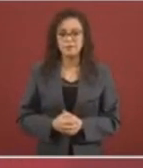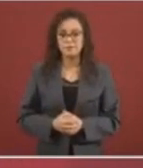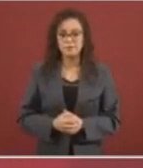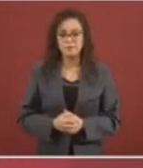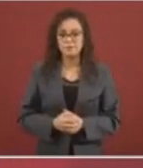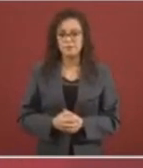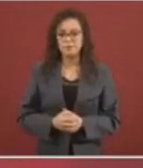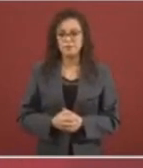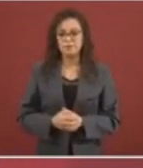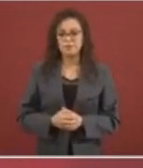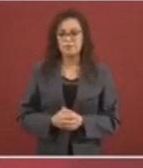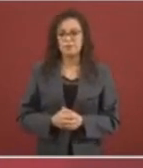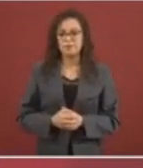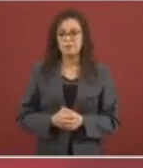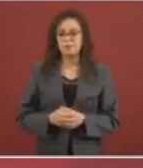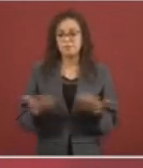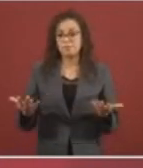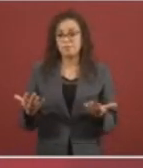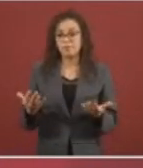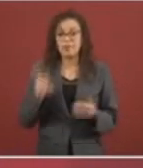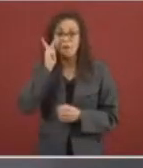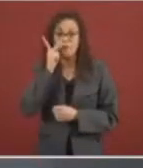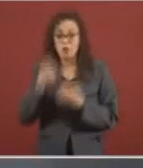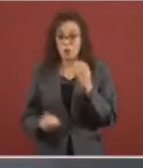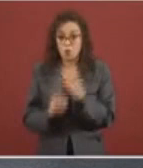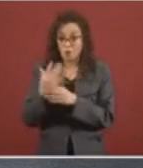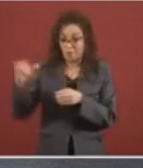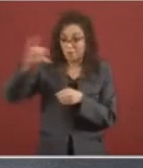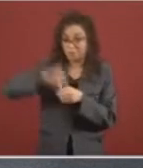vino nuevo en botellas viejas.